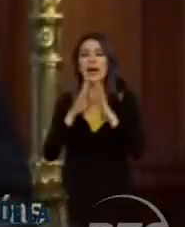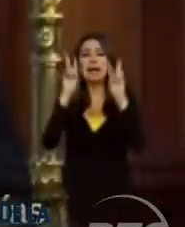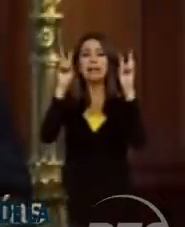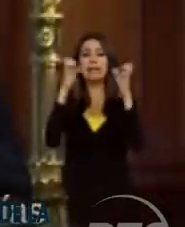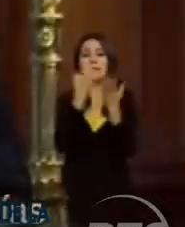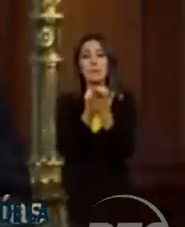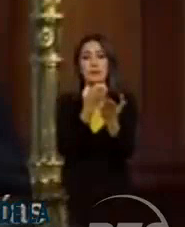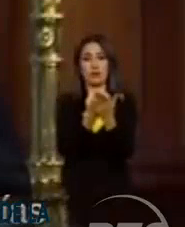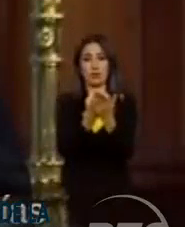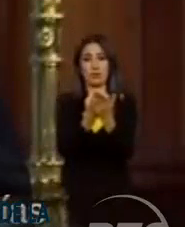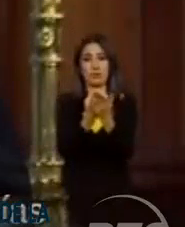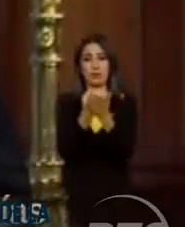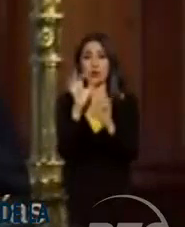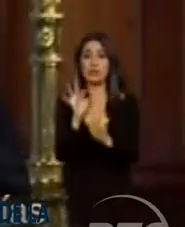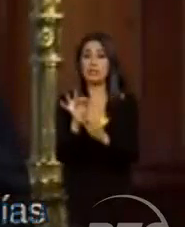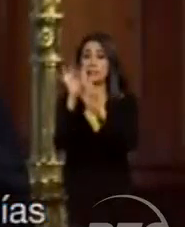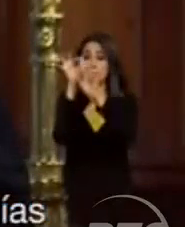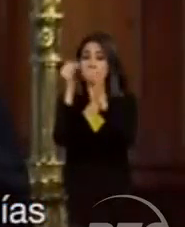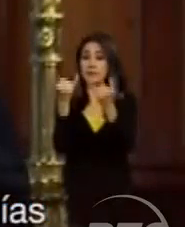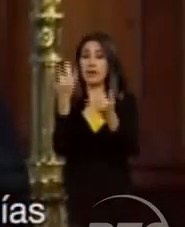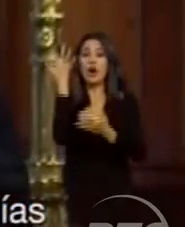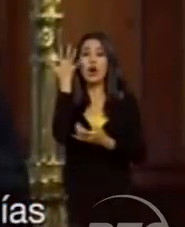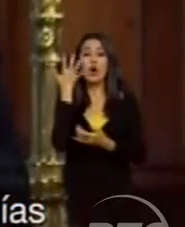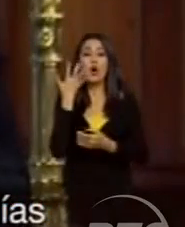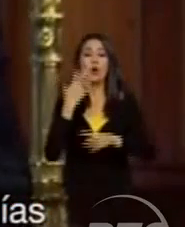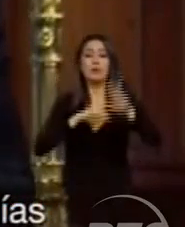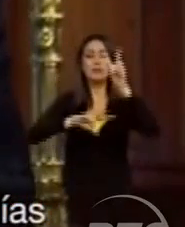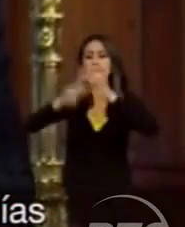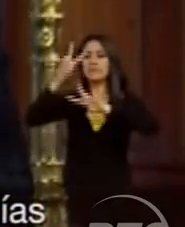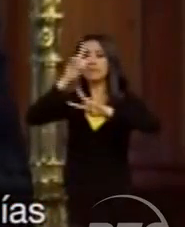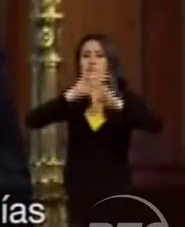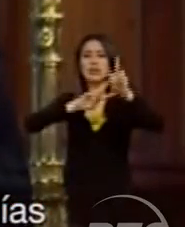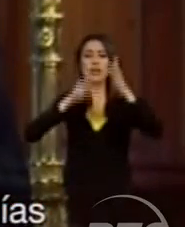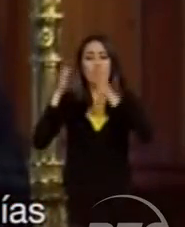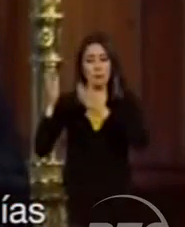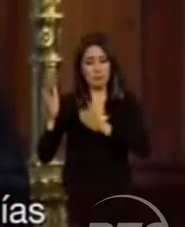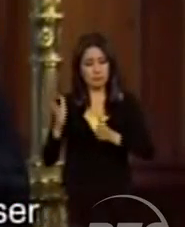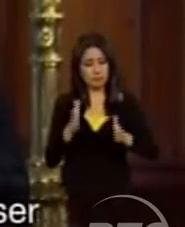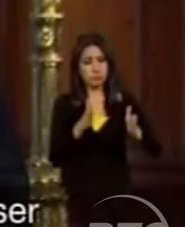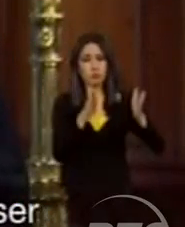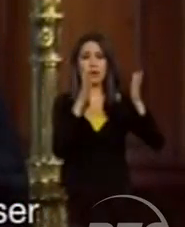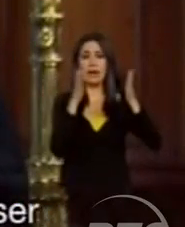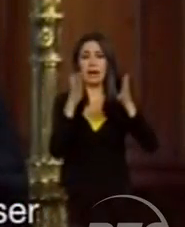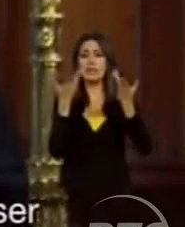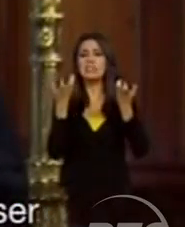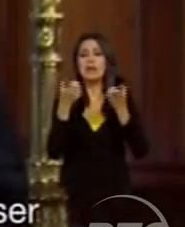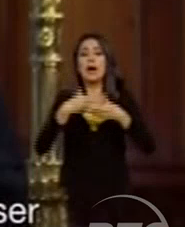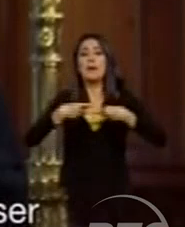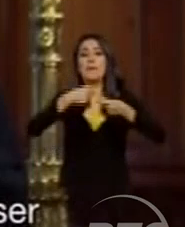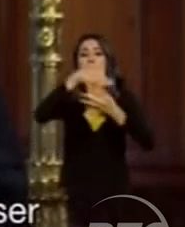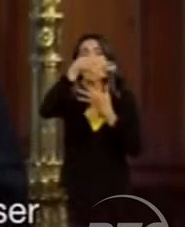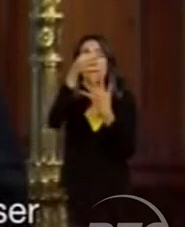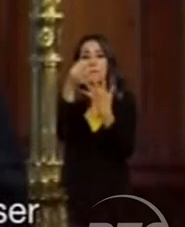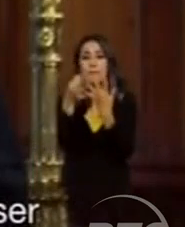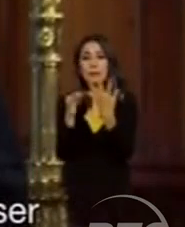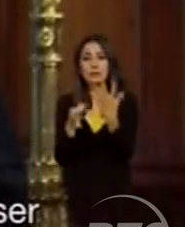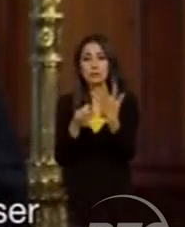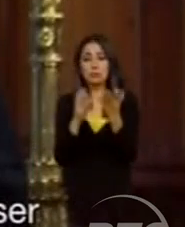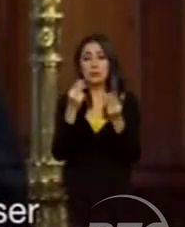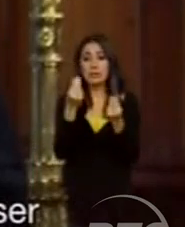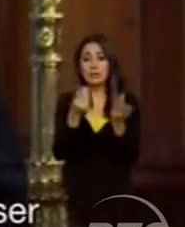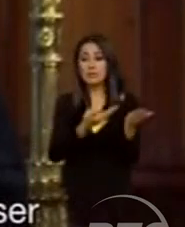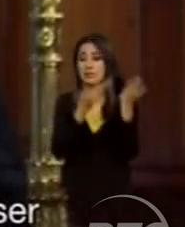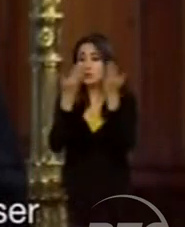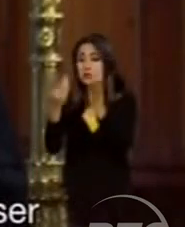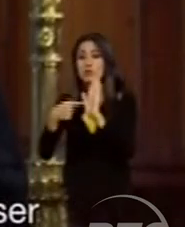De manera específica, en estos días analizaré los planes de optimización de los presupuestos que deben ser presentados por los miembros